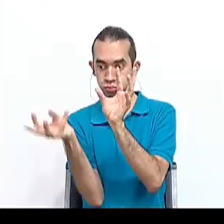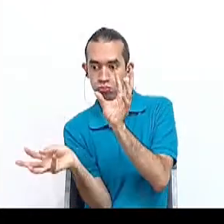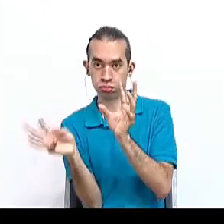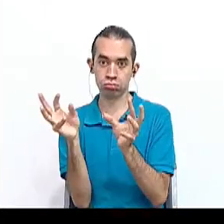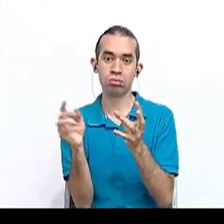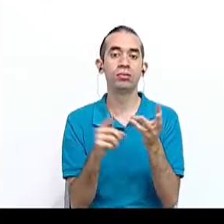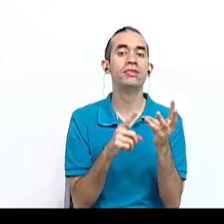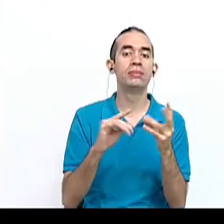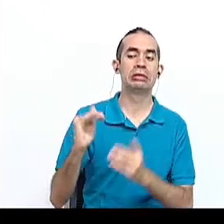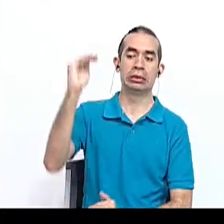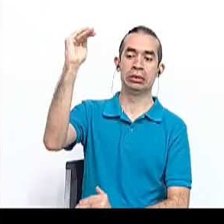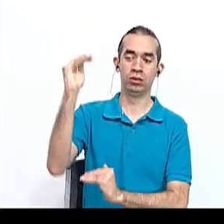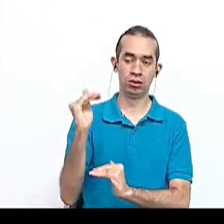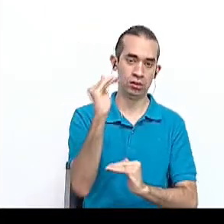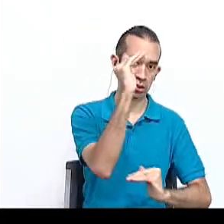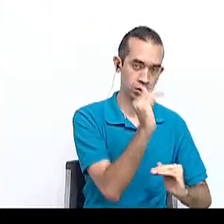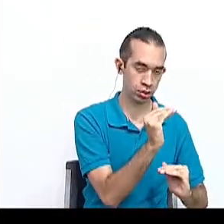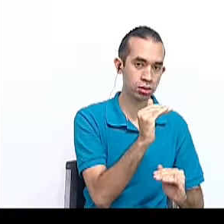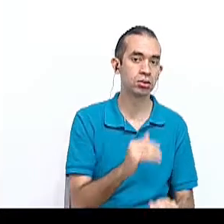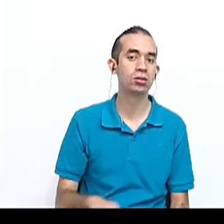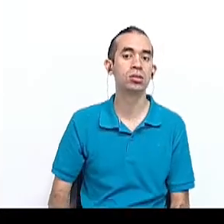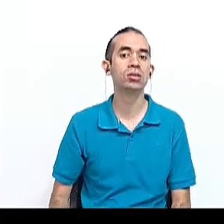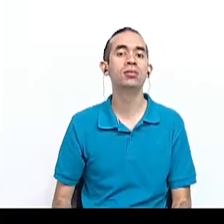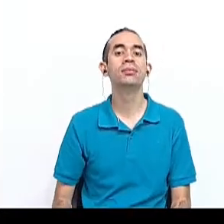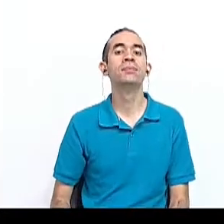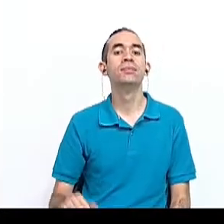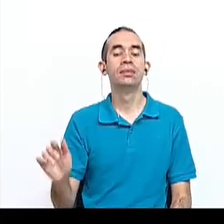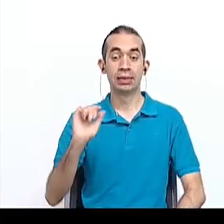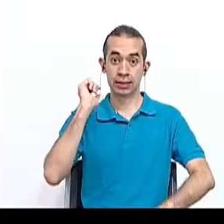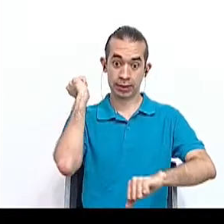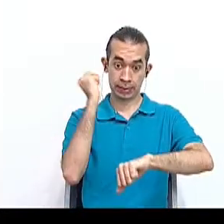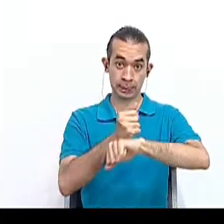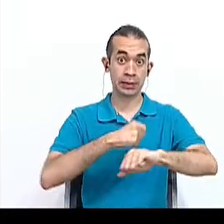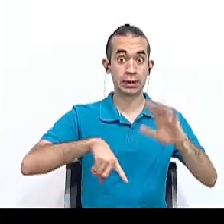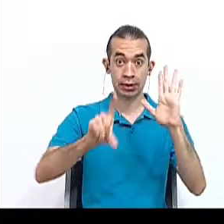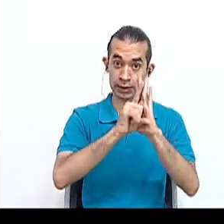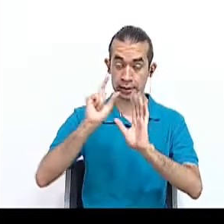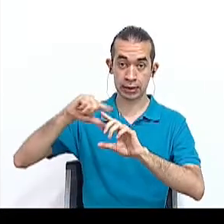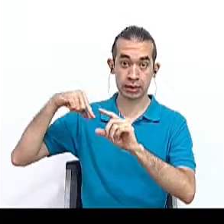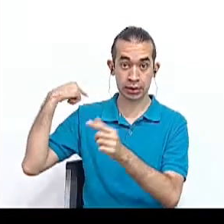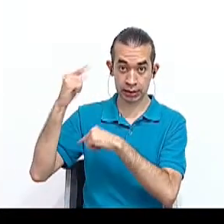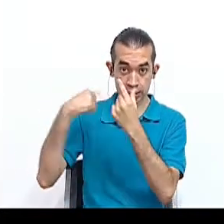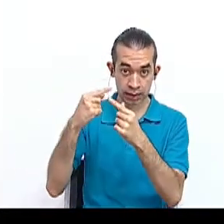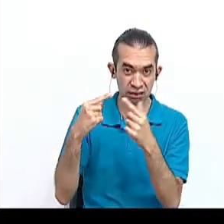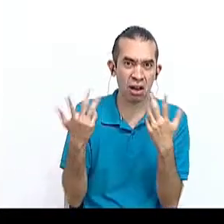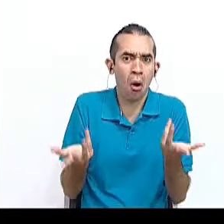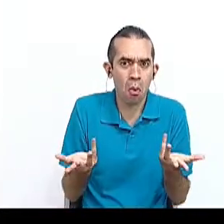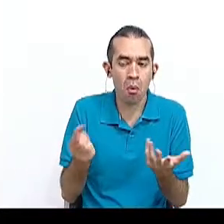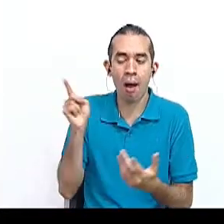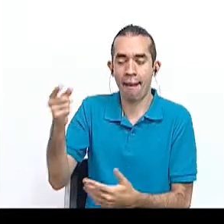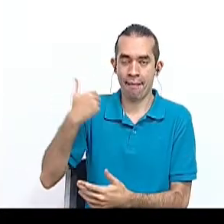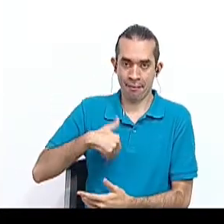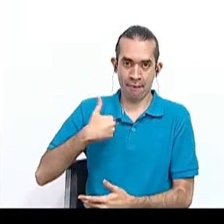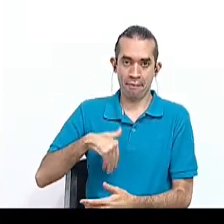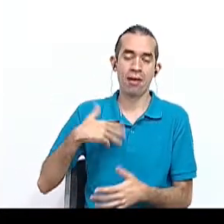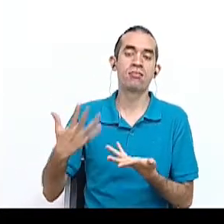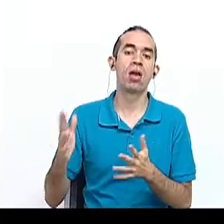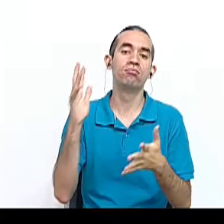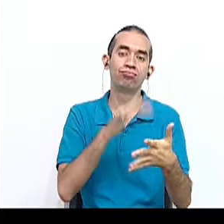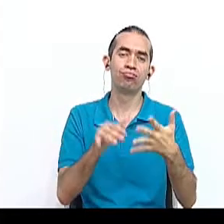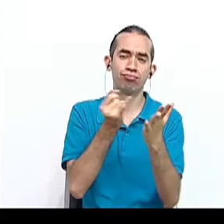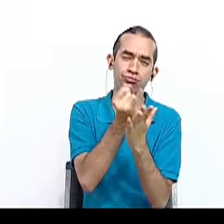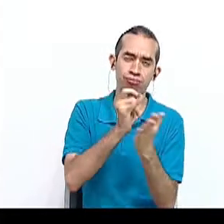plantas. Para establecer las leyes de la genética que conocemos, Mendel realizó una investigación de 8